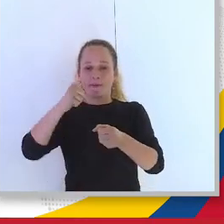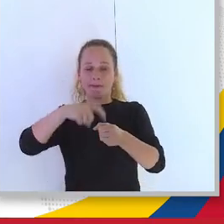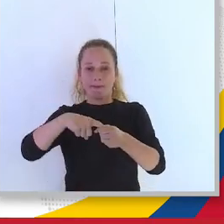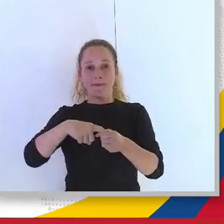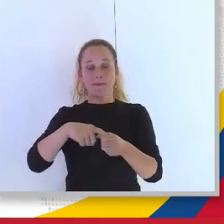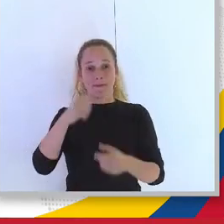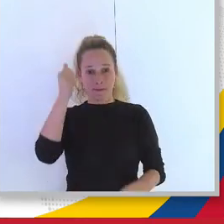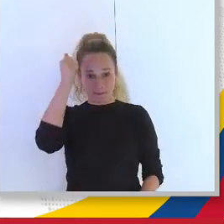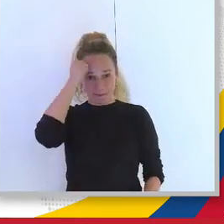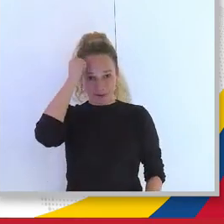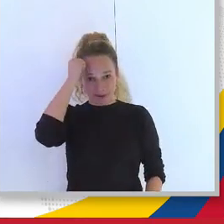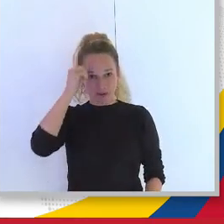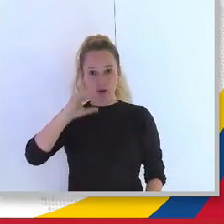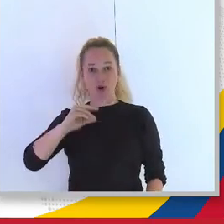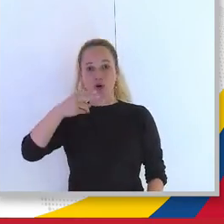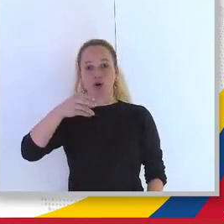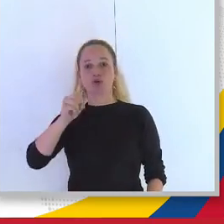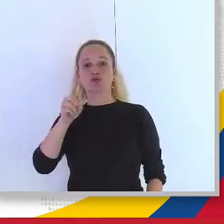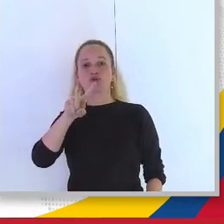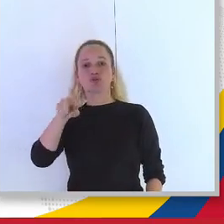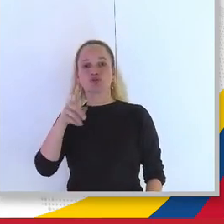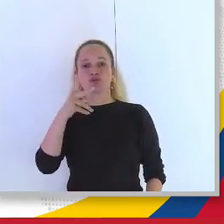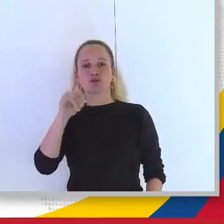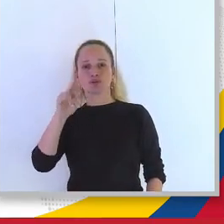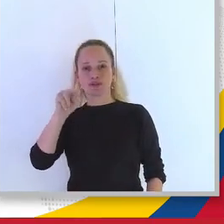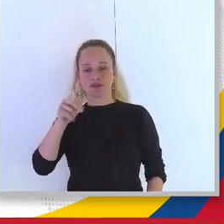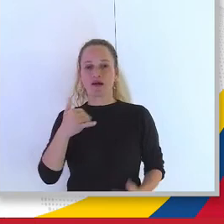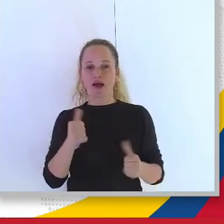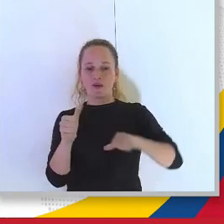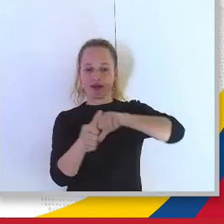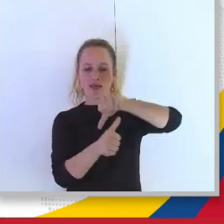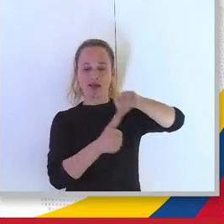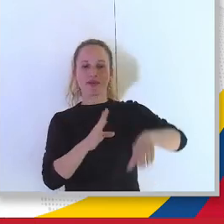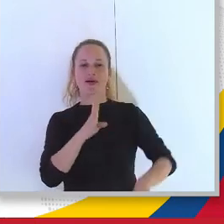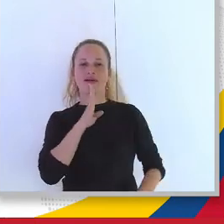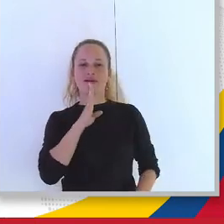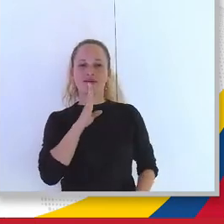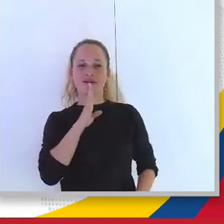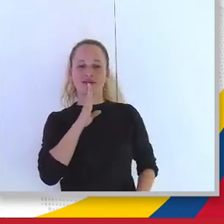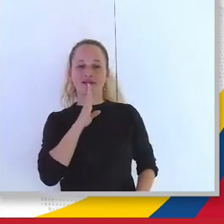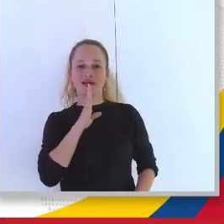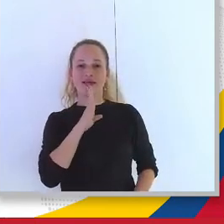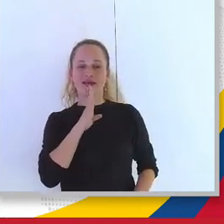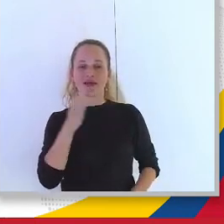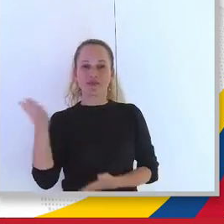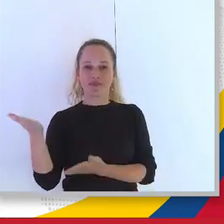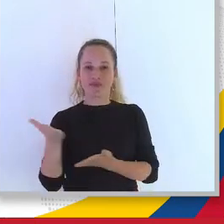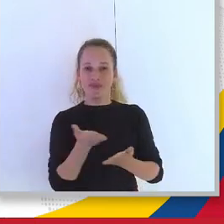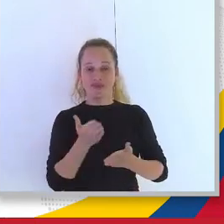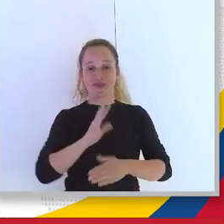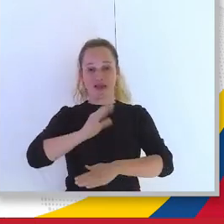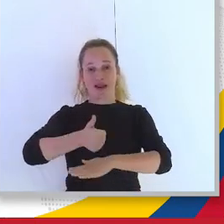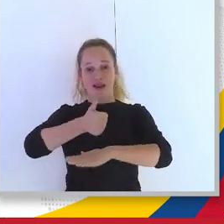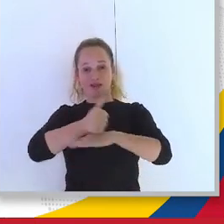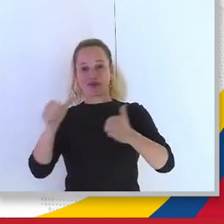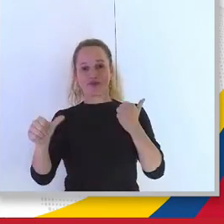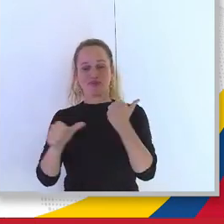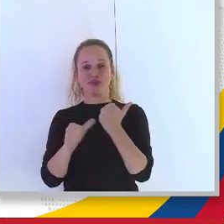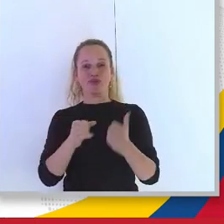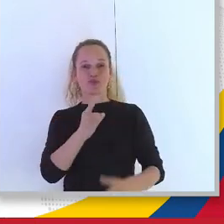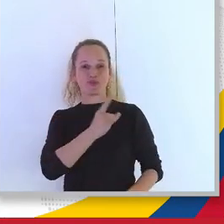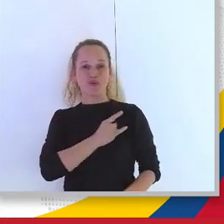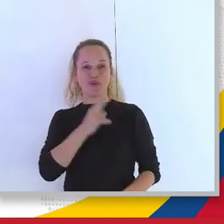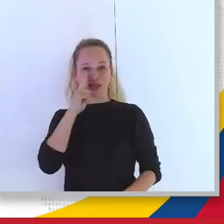Chomsky, le vamos a dar la palabra al vicerrector de la Universidad Nacional, que nos va a dar la